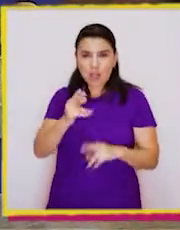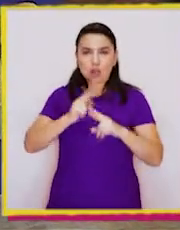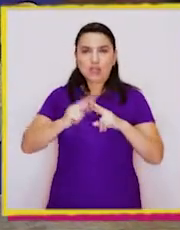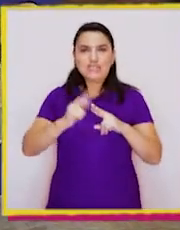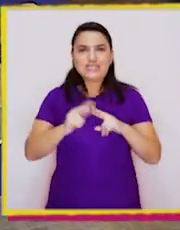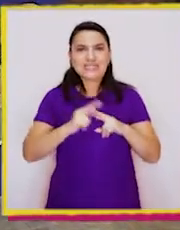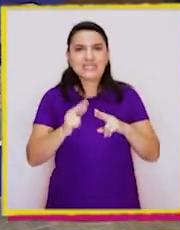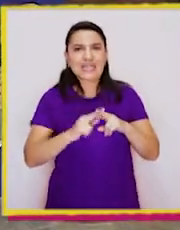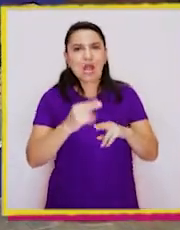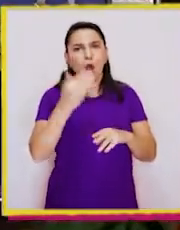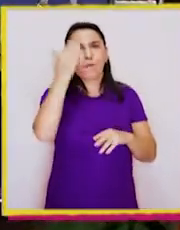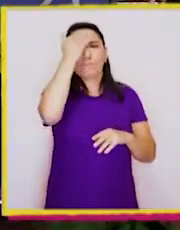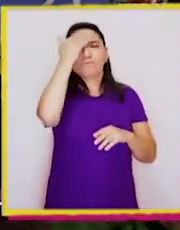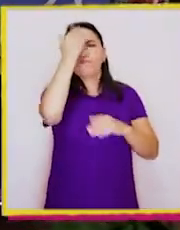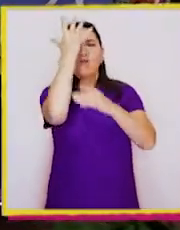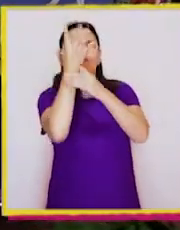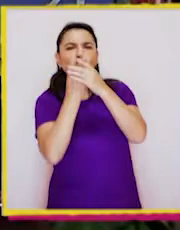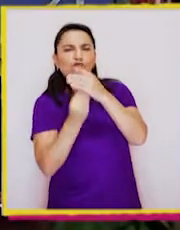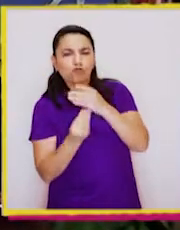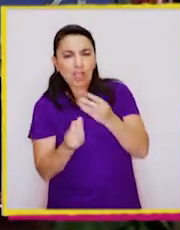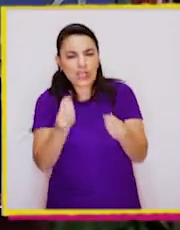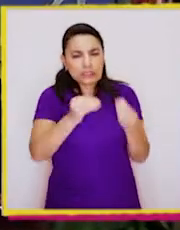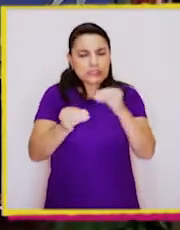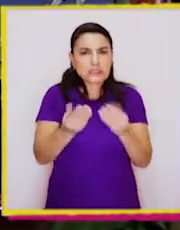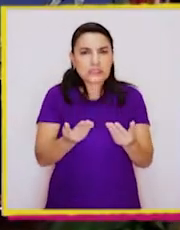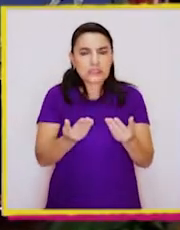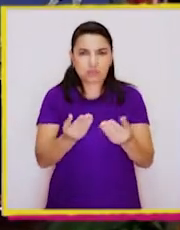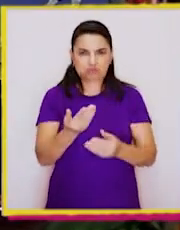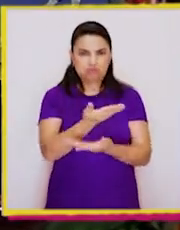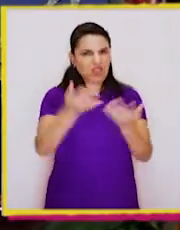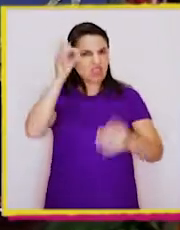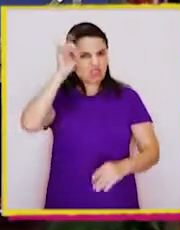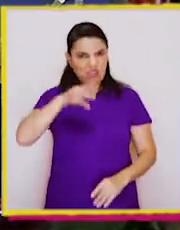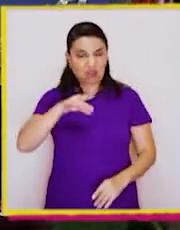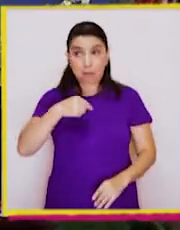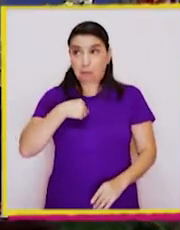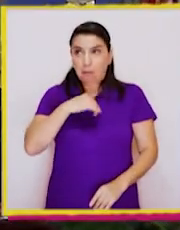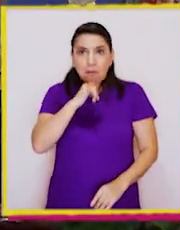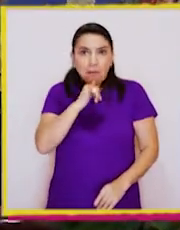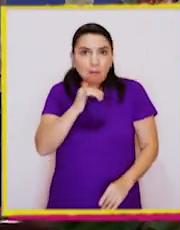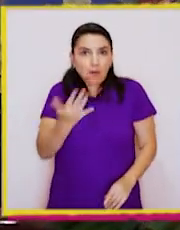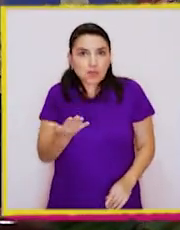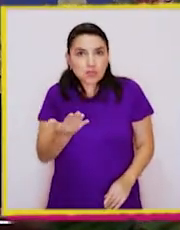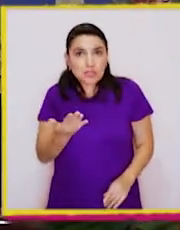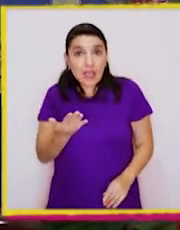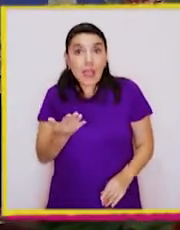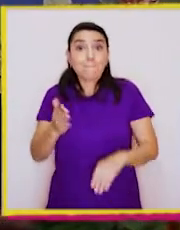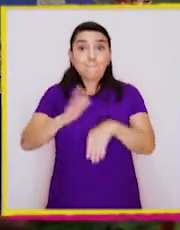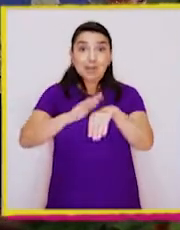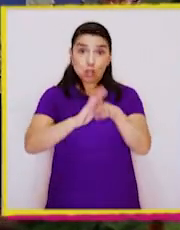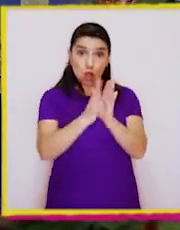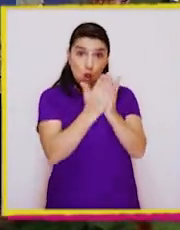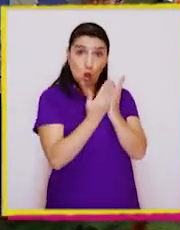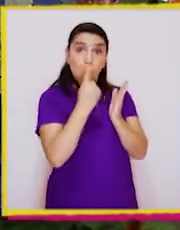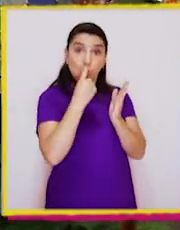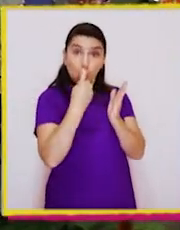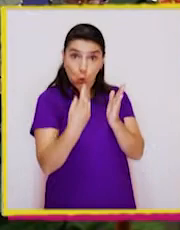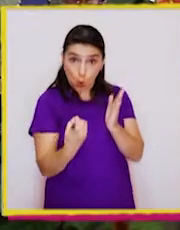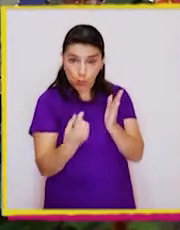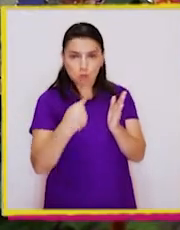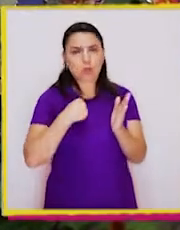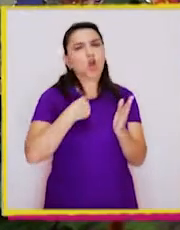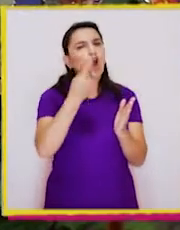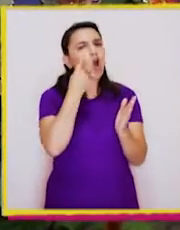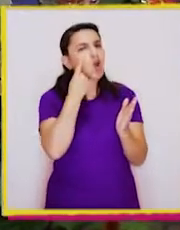un quita pesar. ¿Saben lo que es eso? Yo tampoco. Me prestó este cuento para que